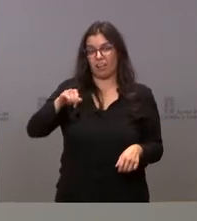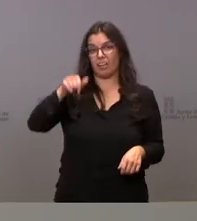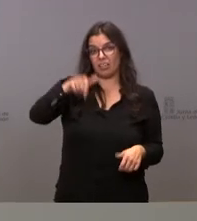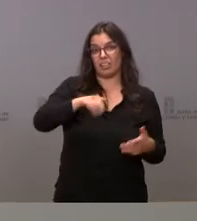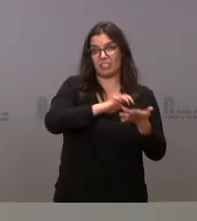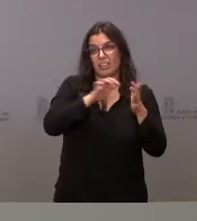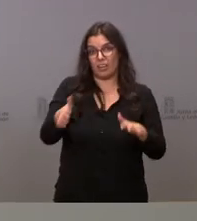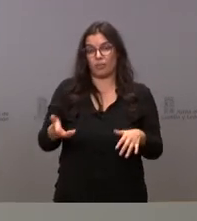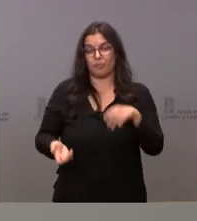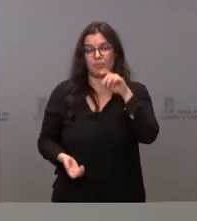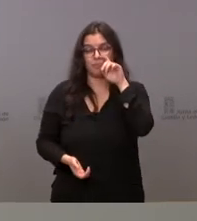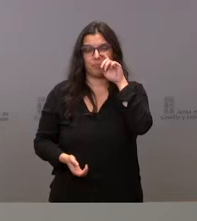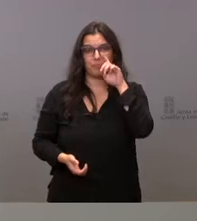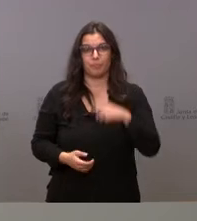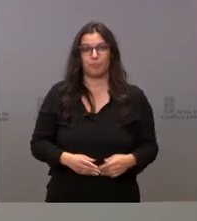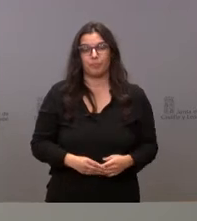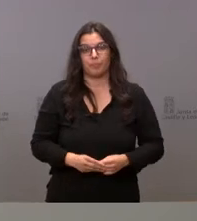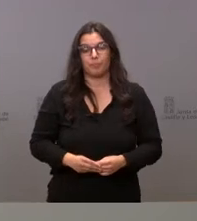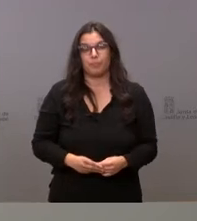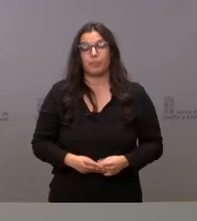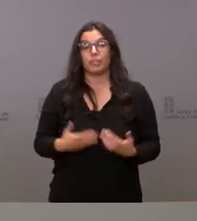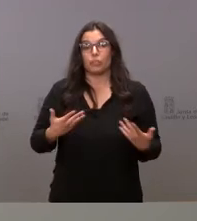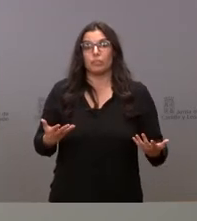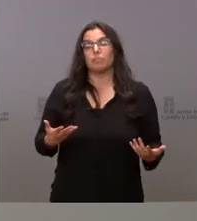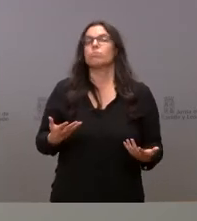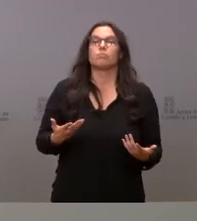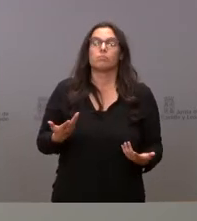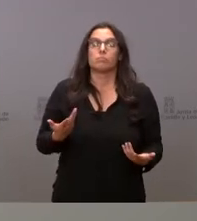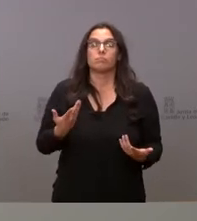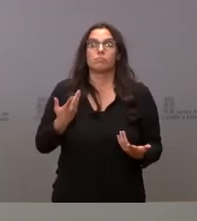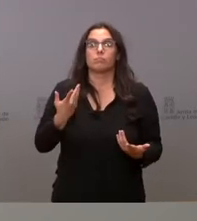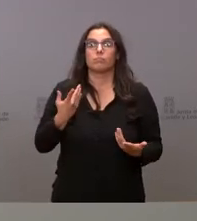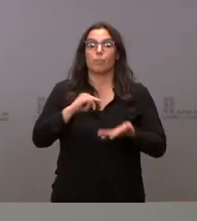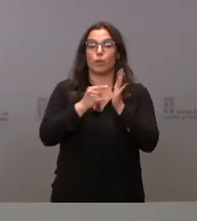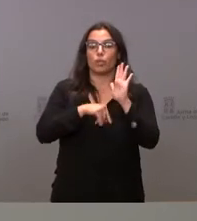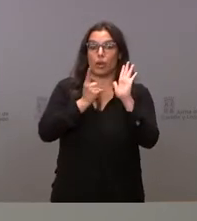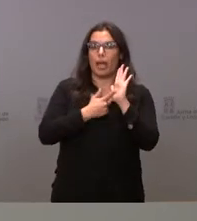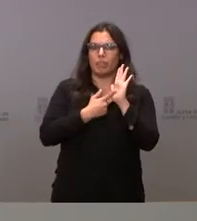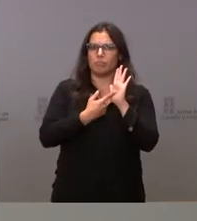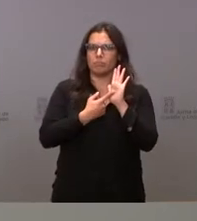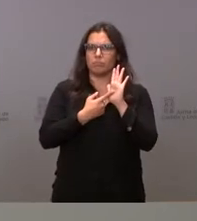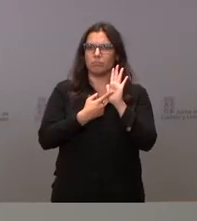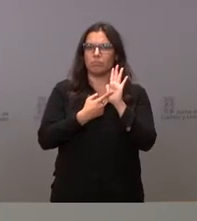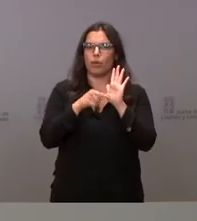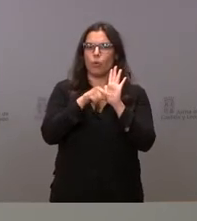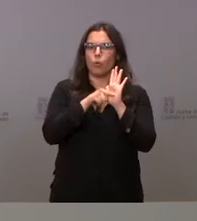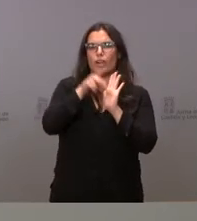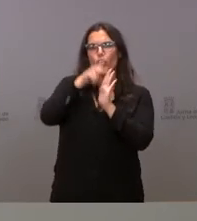a nuestra comunidad autónoma. En este sentido, se prevé en el proyecto de ley, como decimos, un régimen